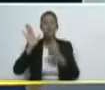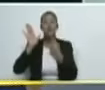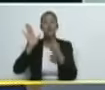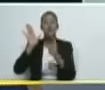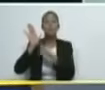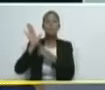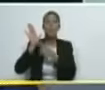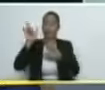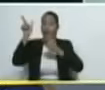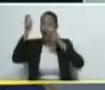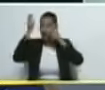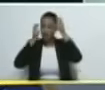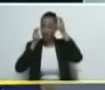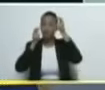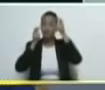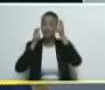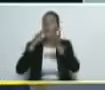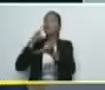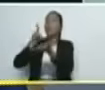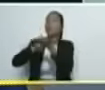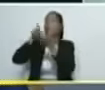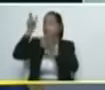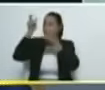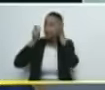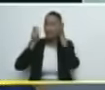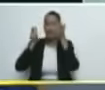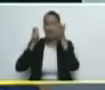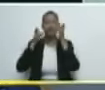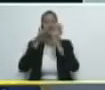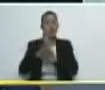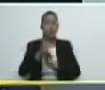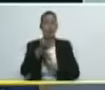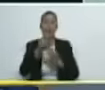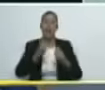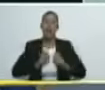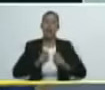Chávez, que es cumplirle el destino de este pueblo.